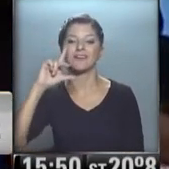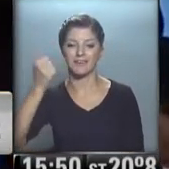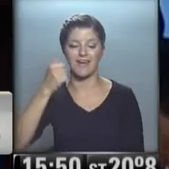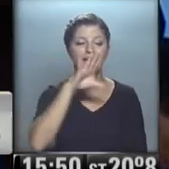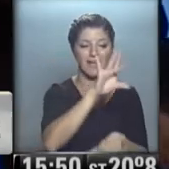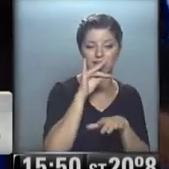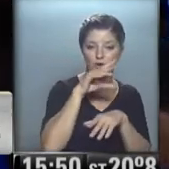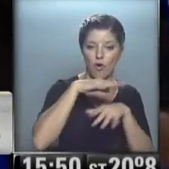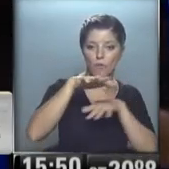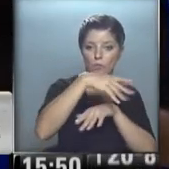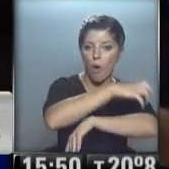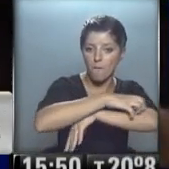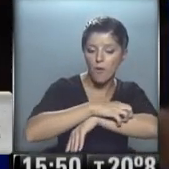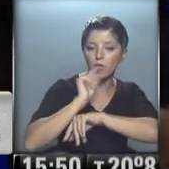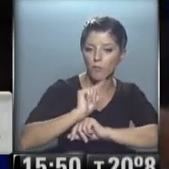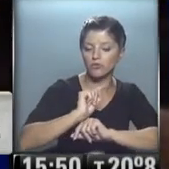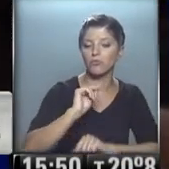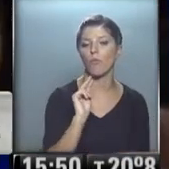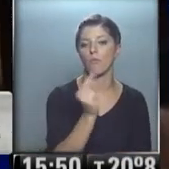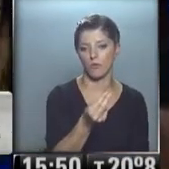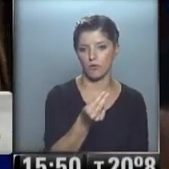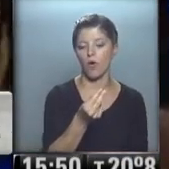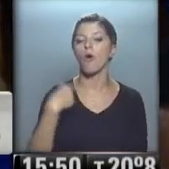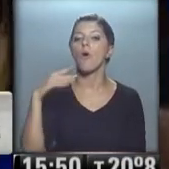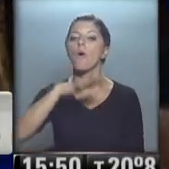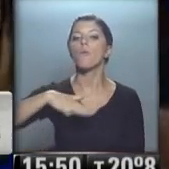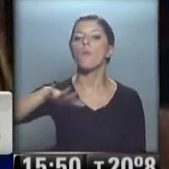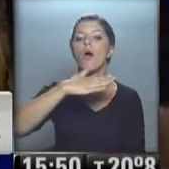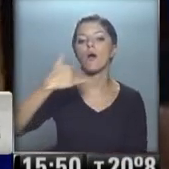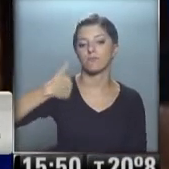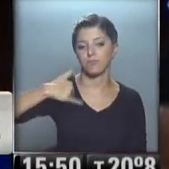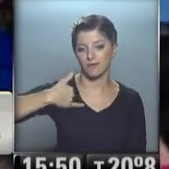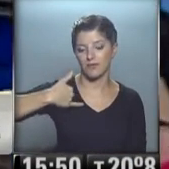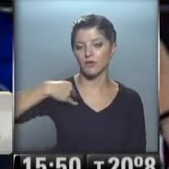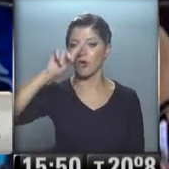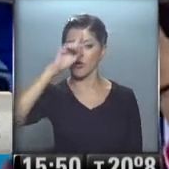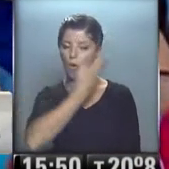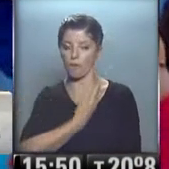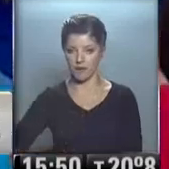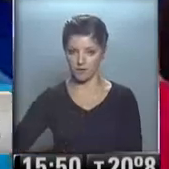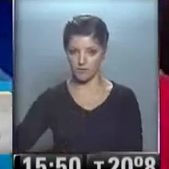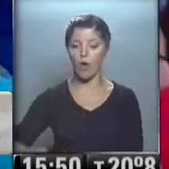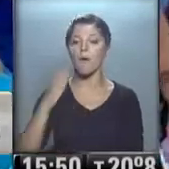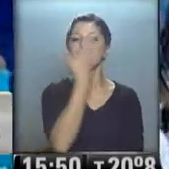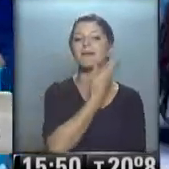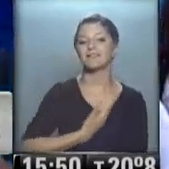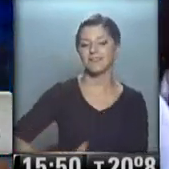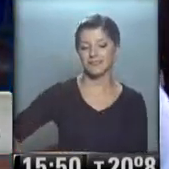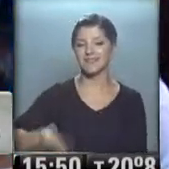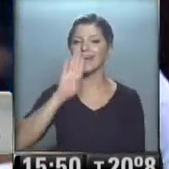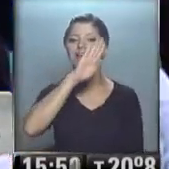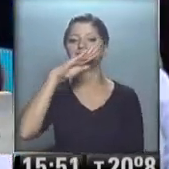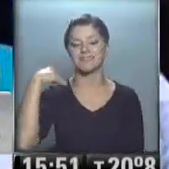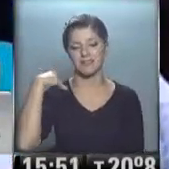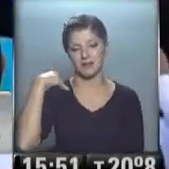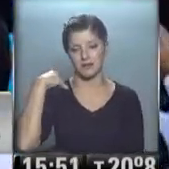su vida. Pueblo y gobierno de la Nación Argentina. Presidencia de la Nación, doctora